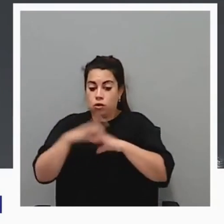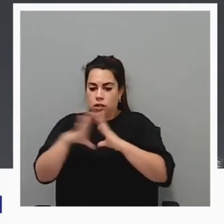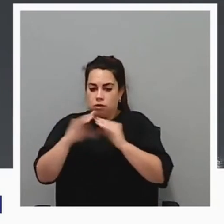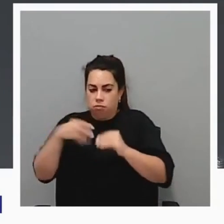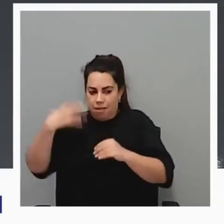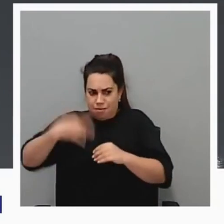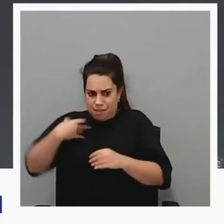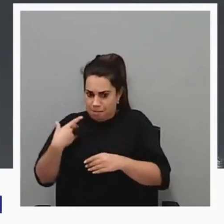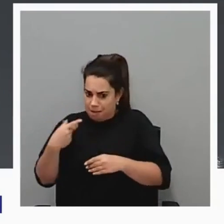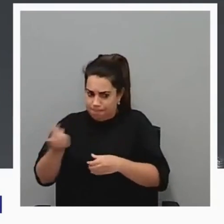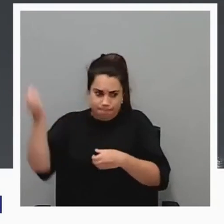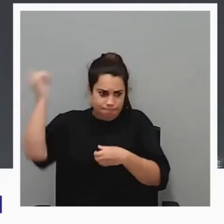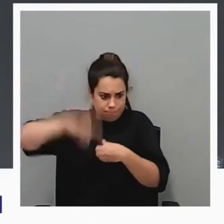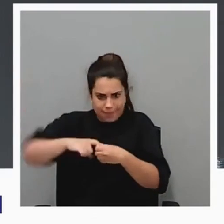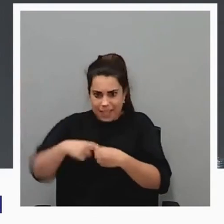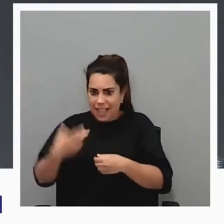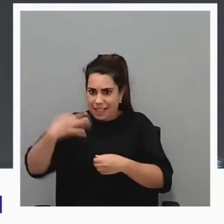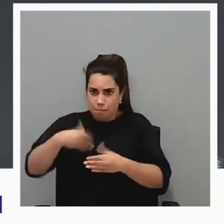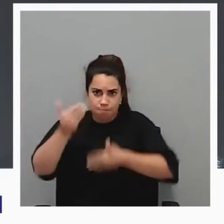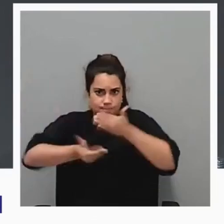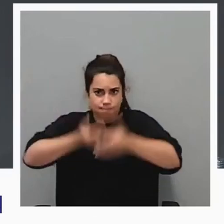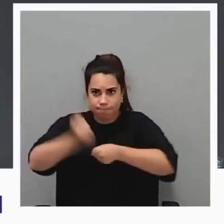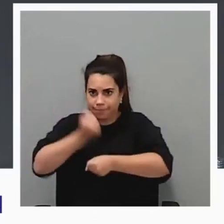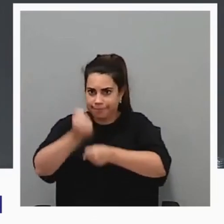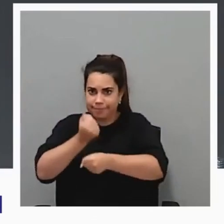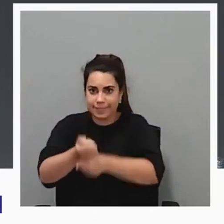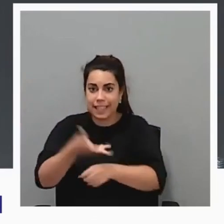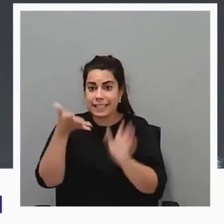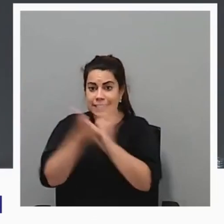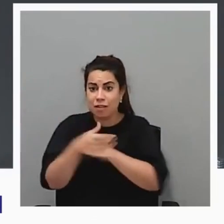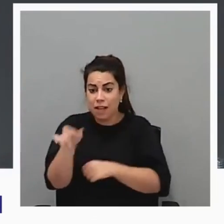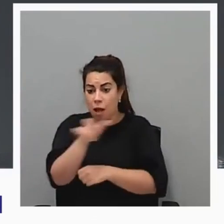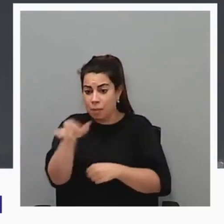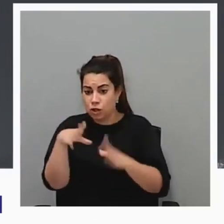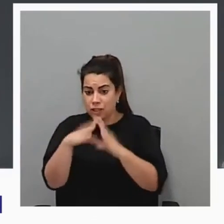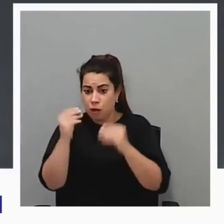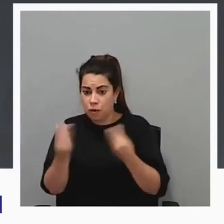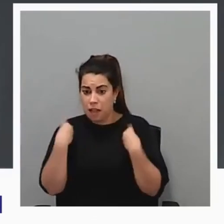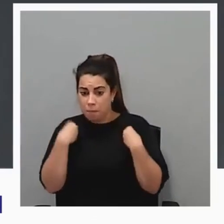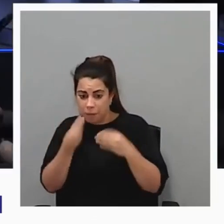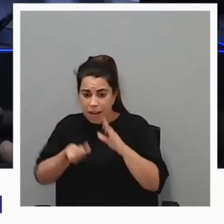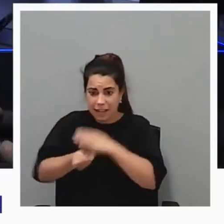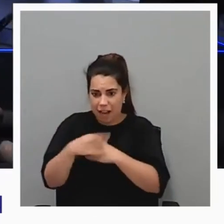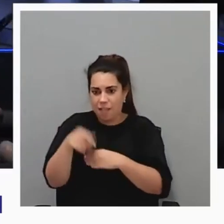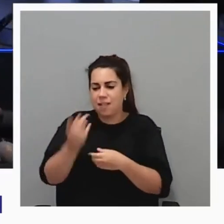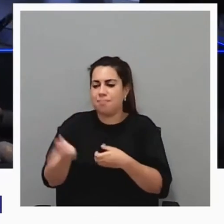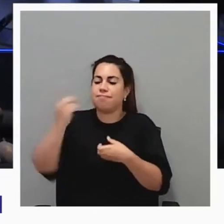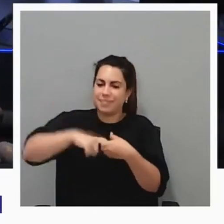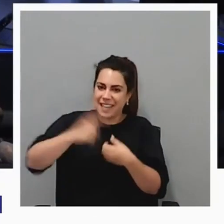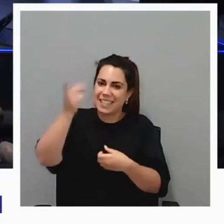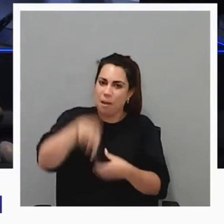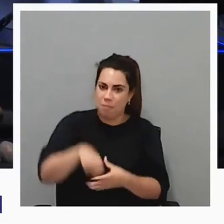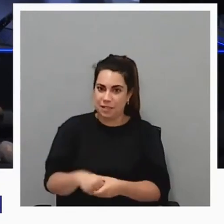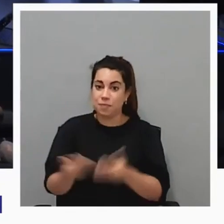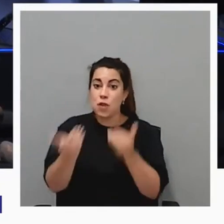que es muy importante. Gracias, consejero. Señoras y señores, muchas gracias de verdad. Gracias, Juan. Gracias, Marcos. Gracias.